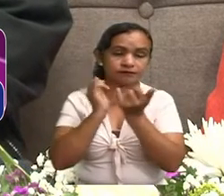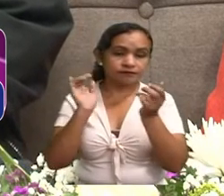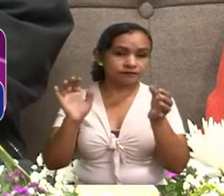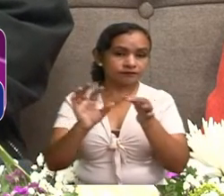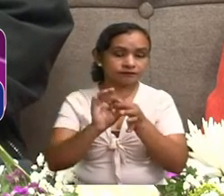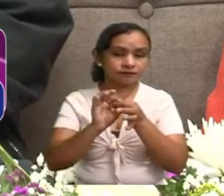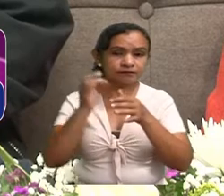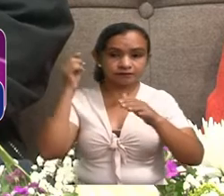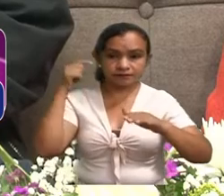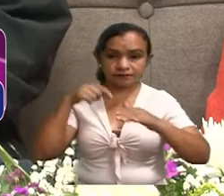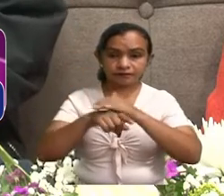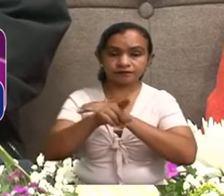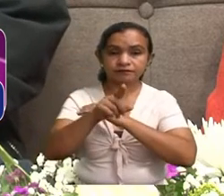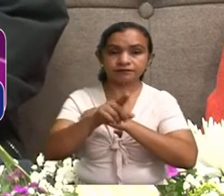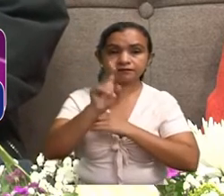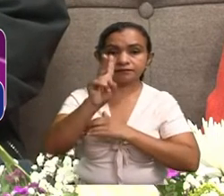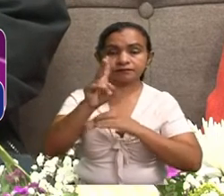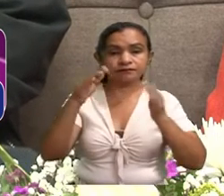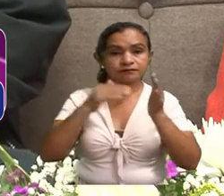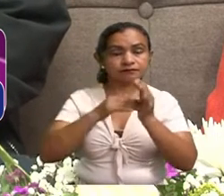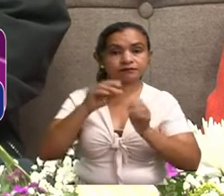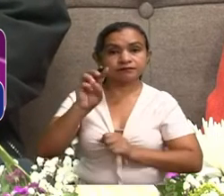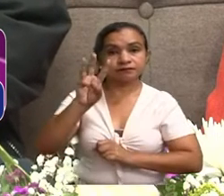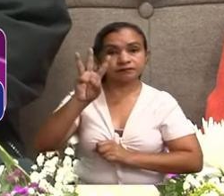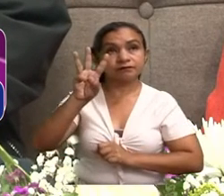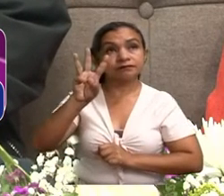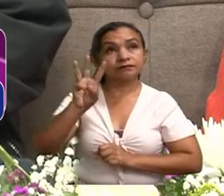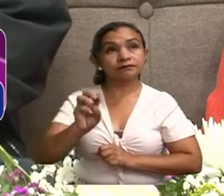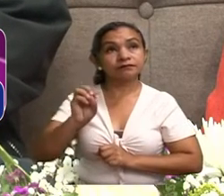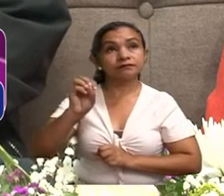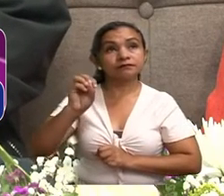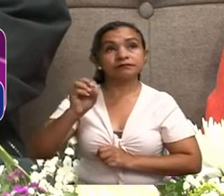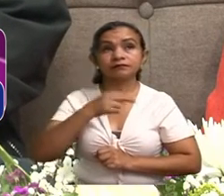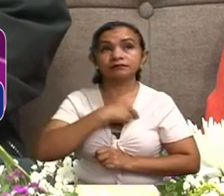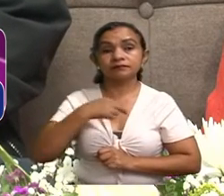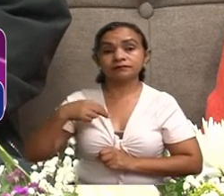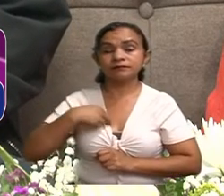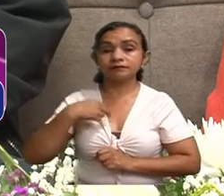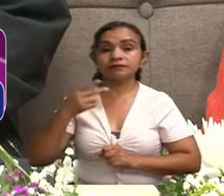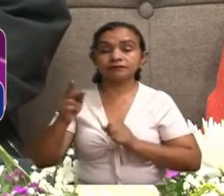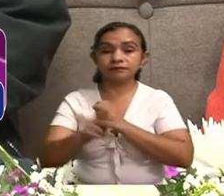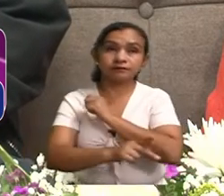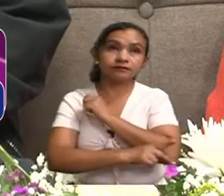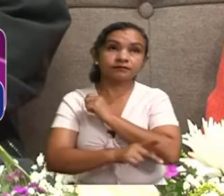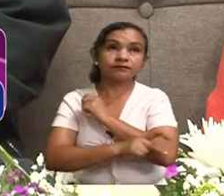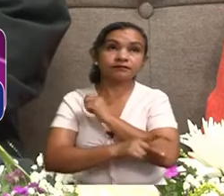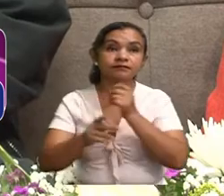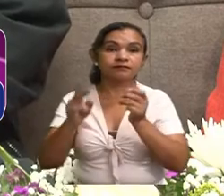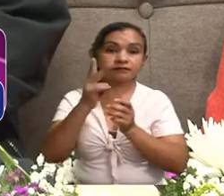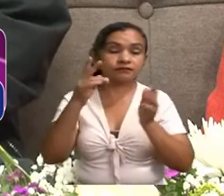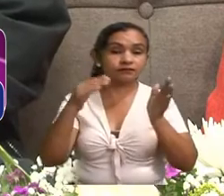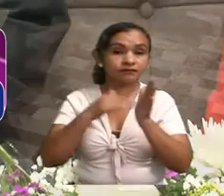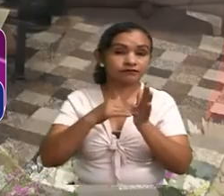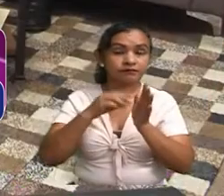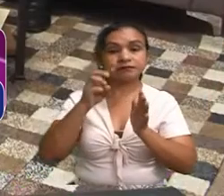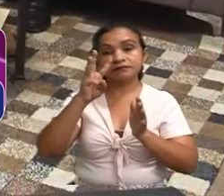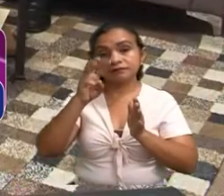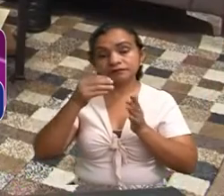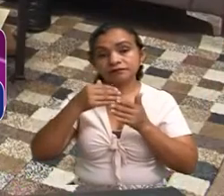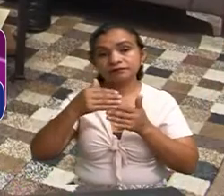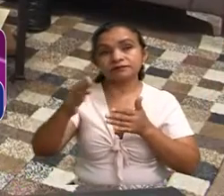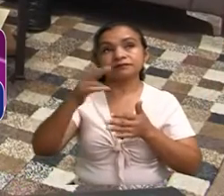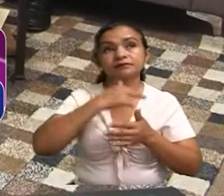la meta de, al 2030, que ese es el compromiso que tenemos como país. ¿Cuál es la meta? Hacia el 2030, dice